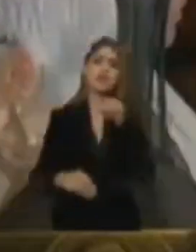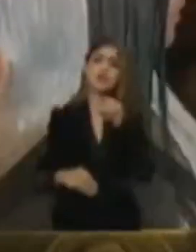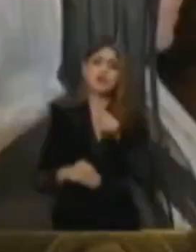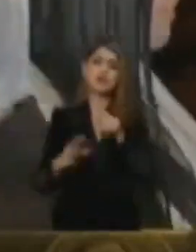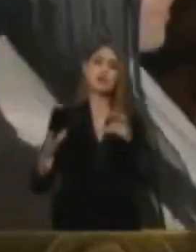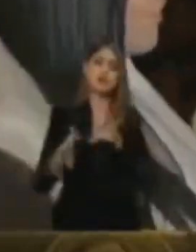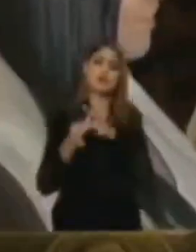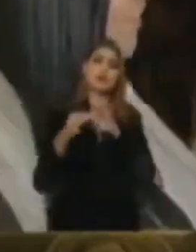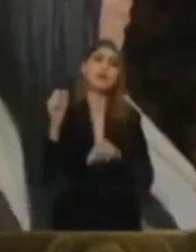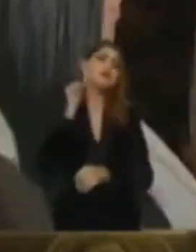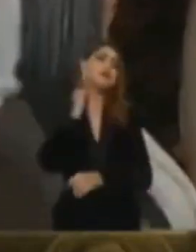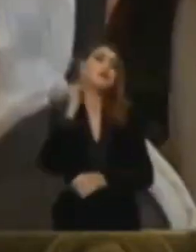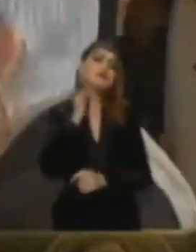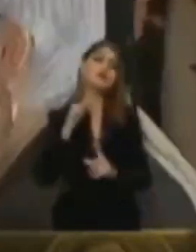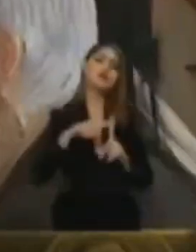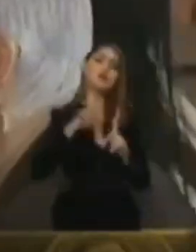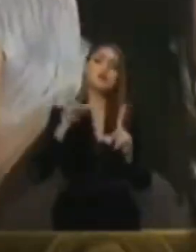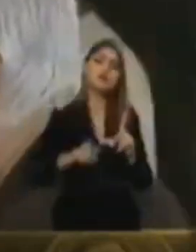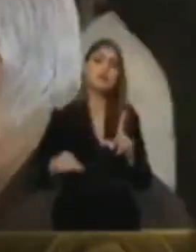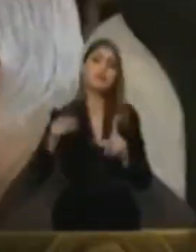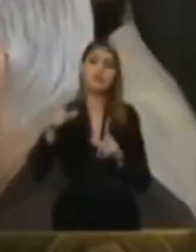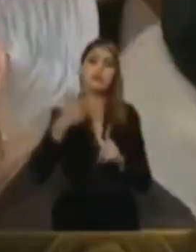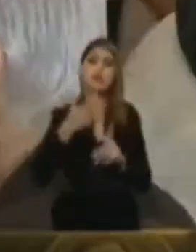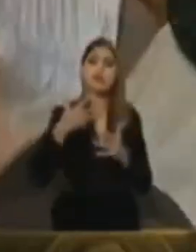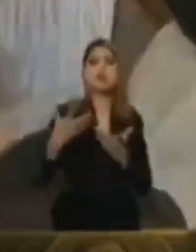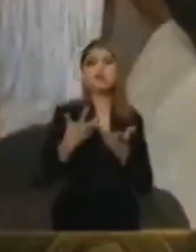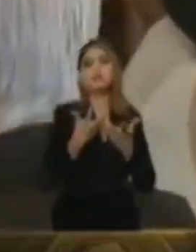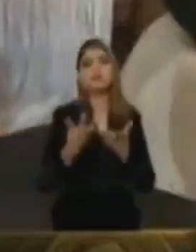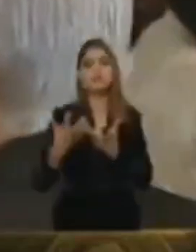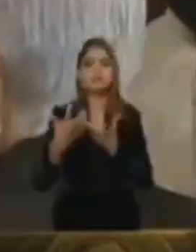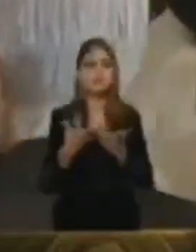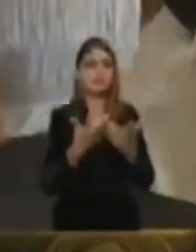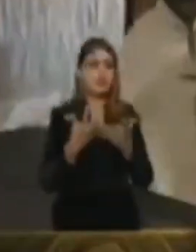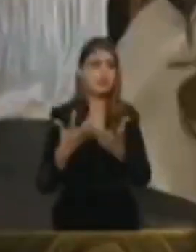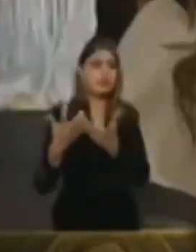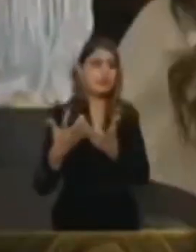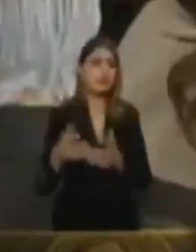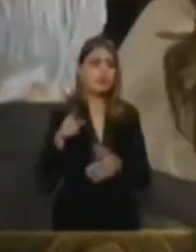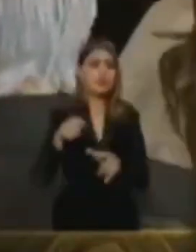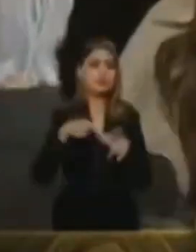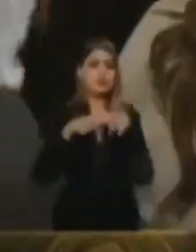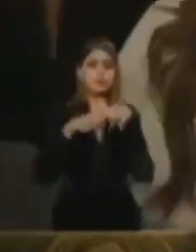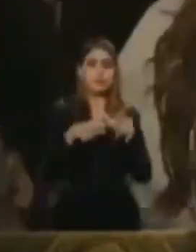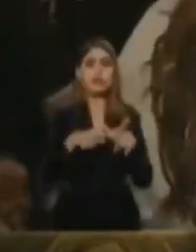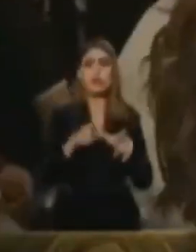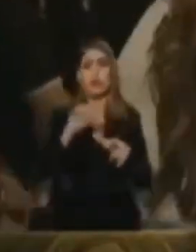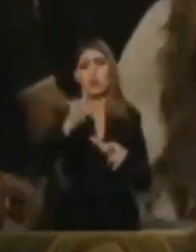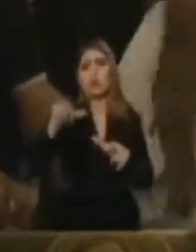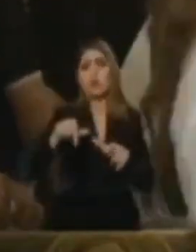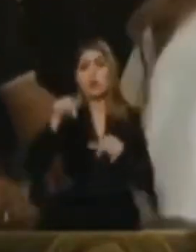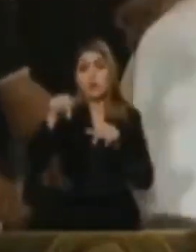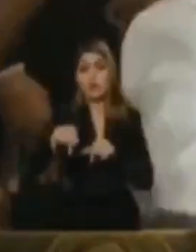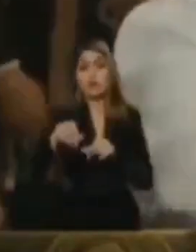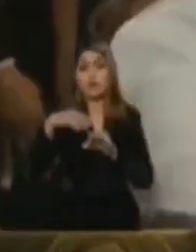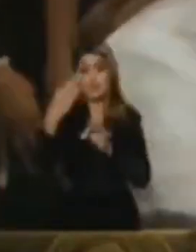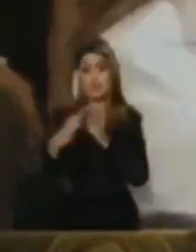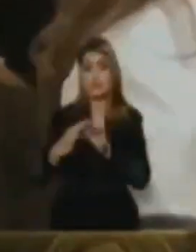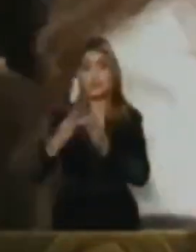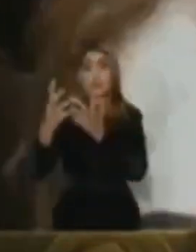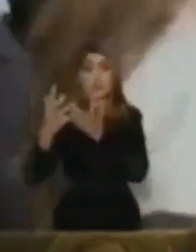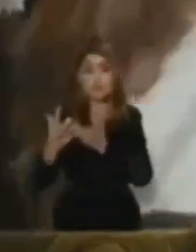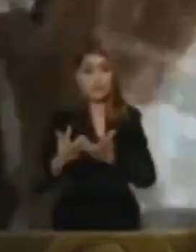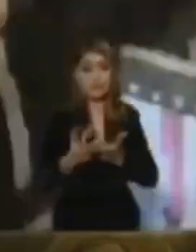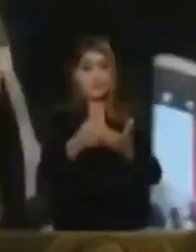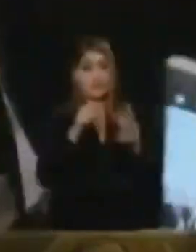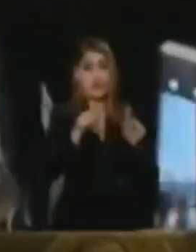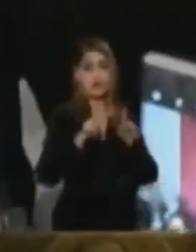por parte del Senado de la República. Hay un recorrido que aún ha de continuar, se estarán dirigiendo en un momento más a lo que es el patio